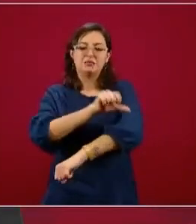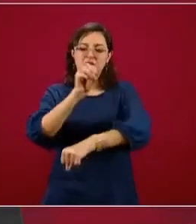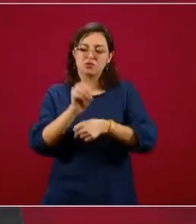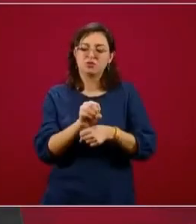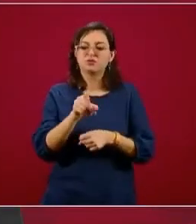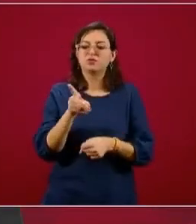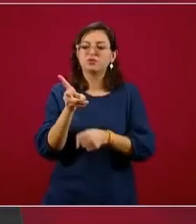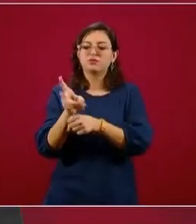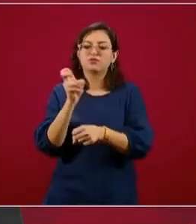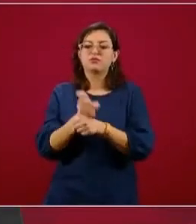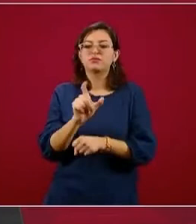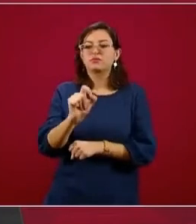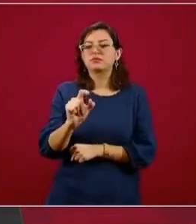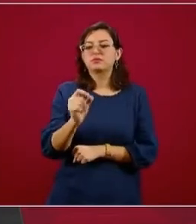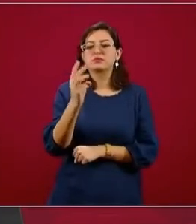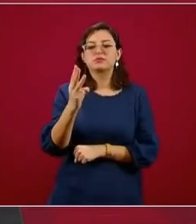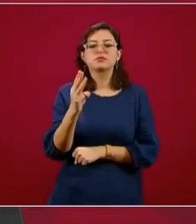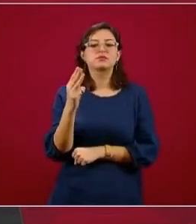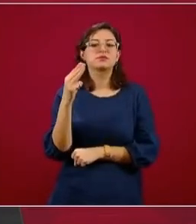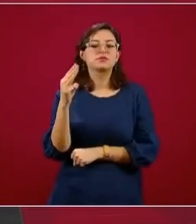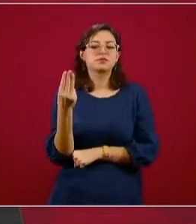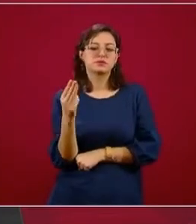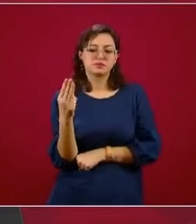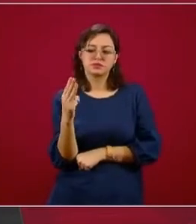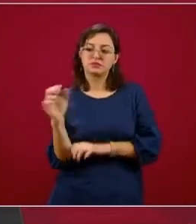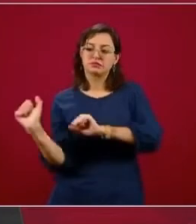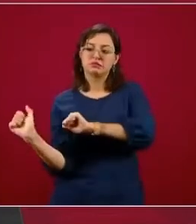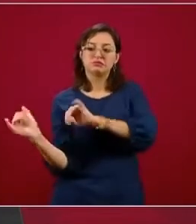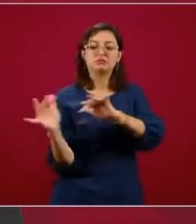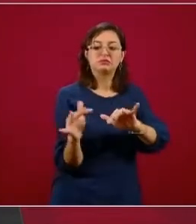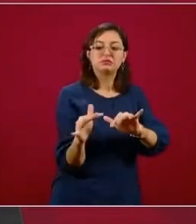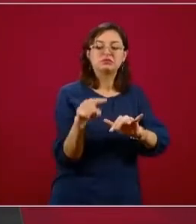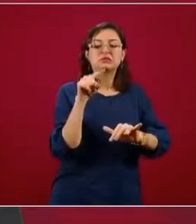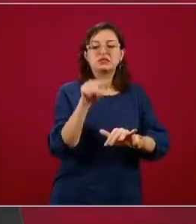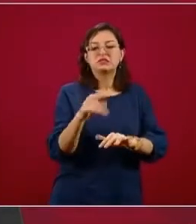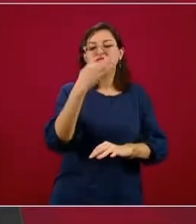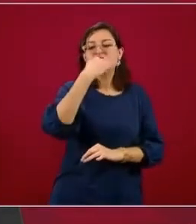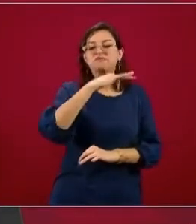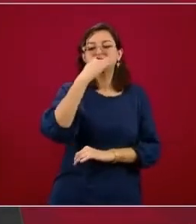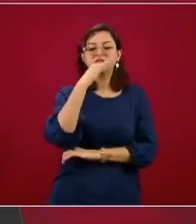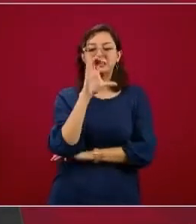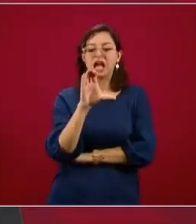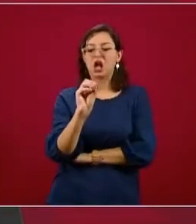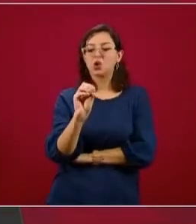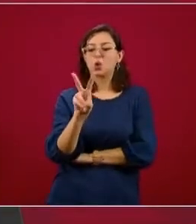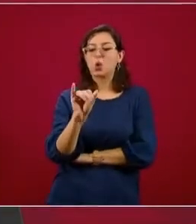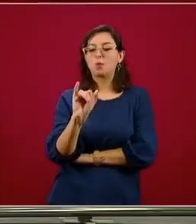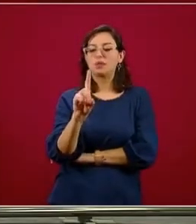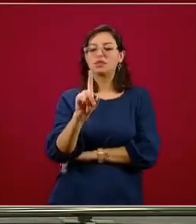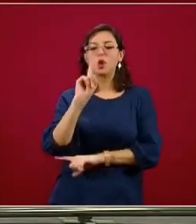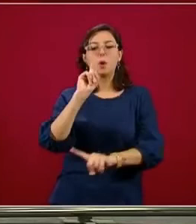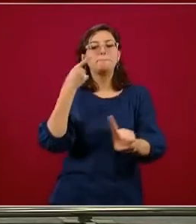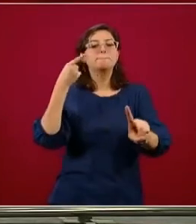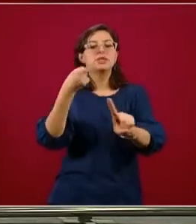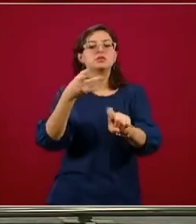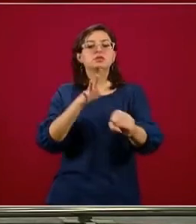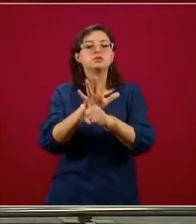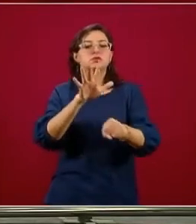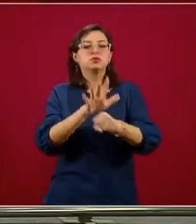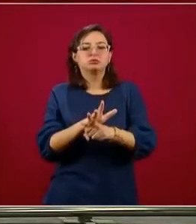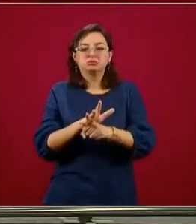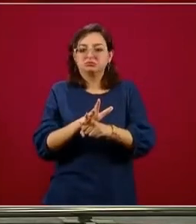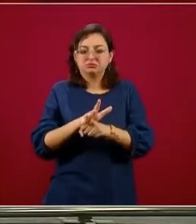está citando para el día 23 de mayo en la idea de que ahí ocurrirá una fiesta COVID cuyo propósito es